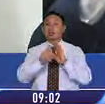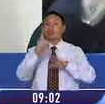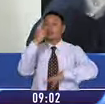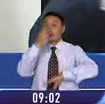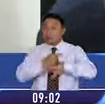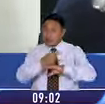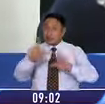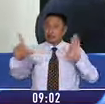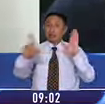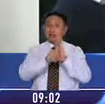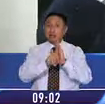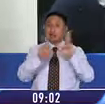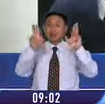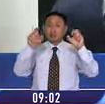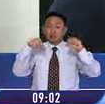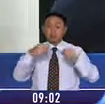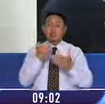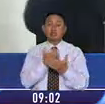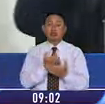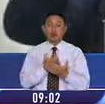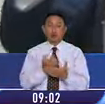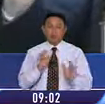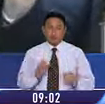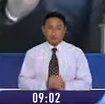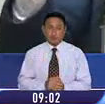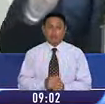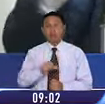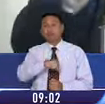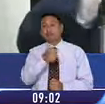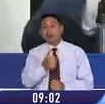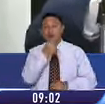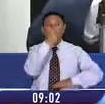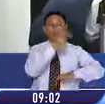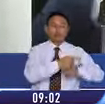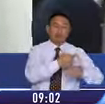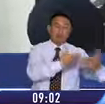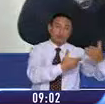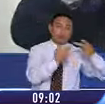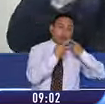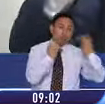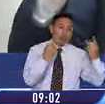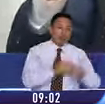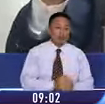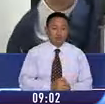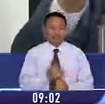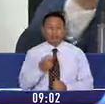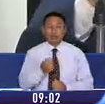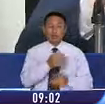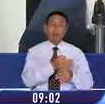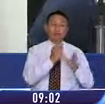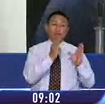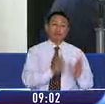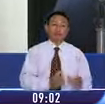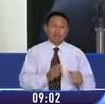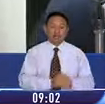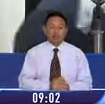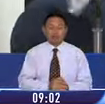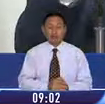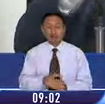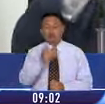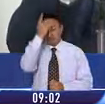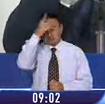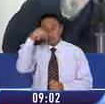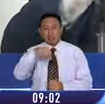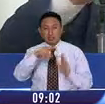decretos leyes, solo son en materia económica. Los decretos regulares de política pública, designación de funcionarios, de toma de decisiones,